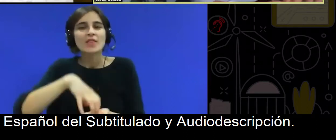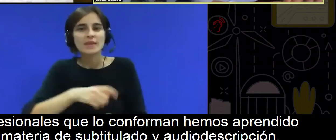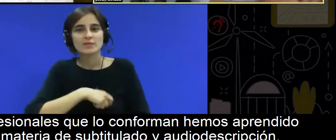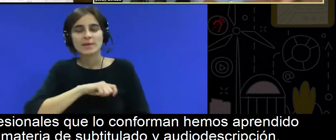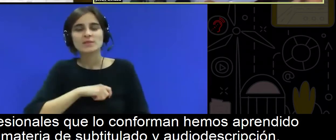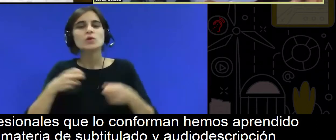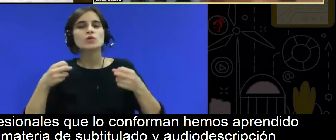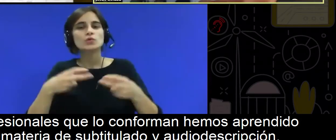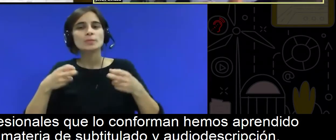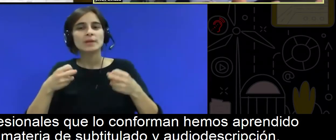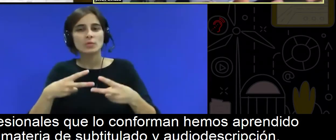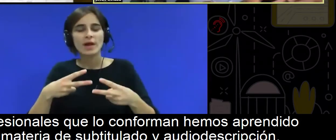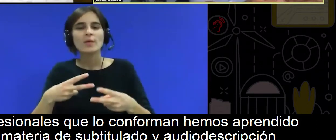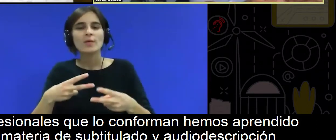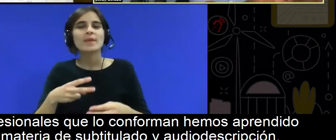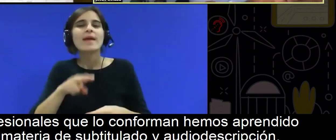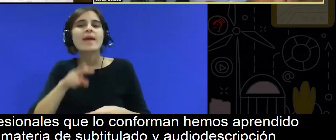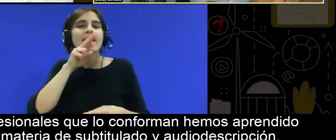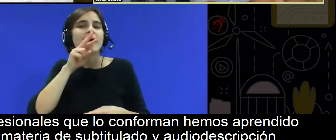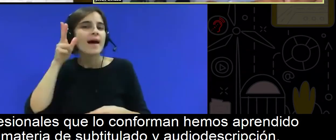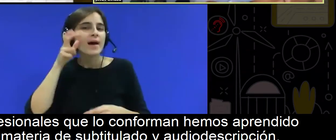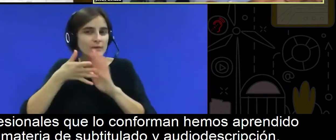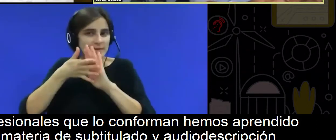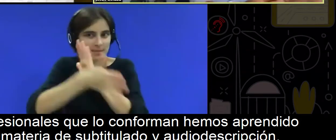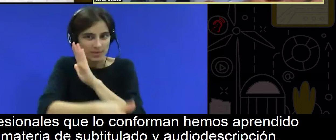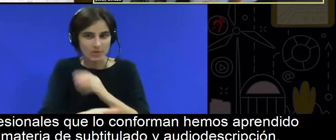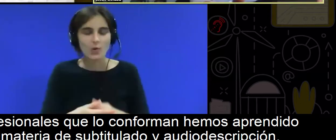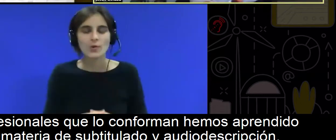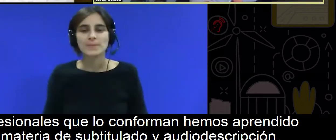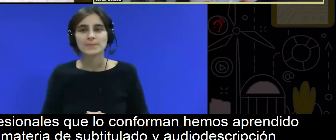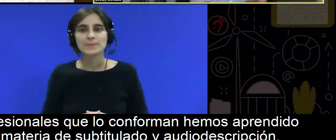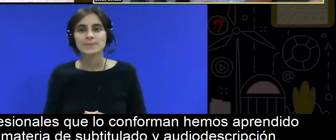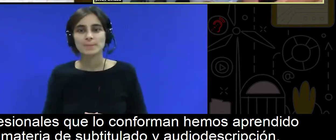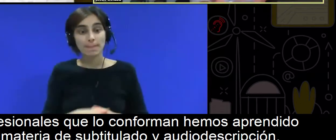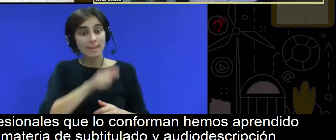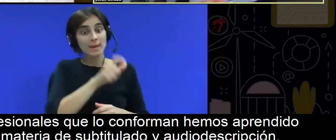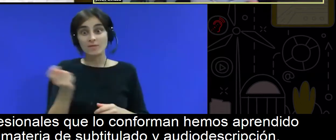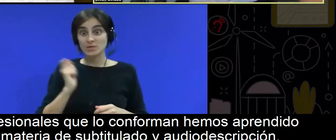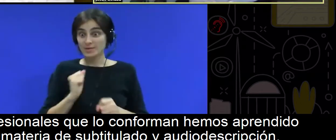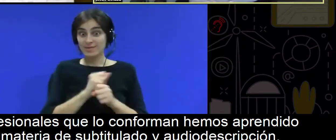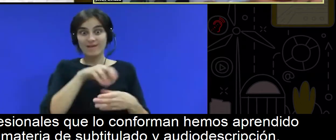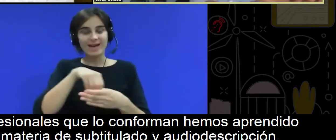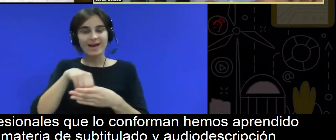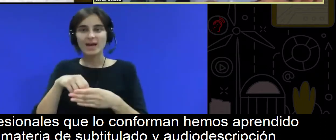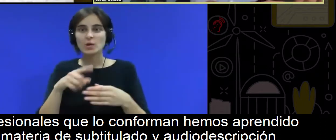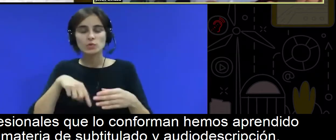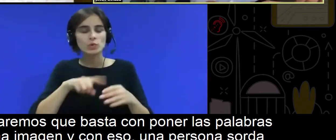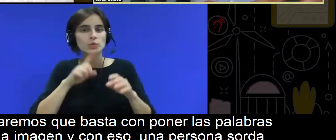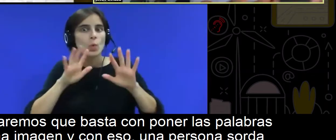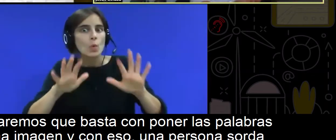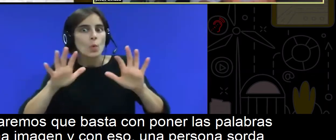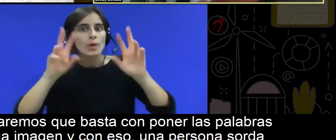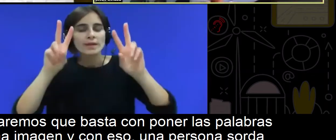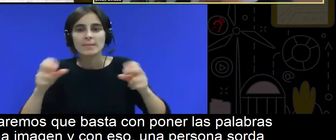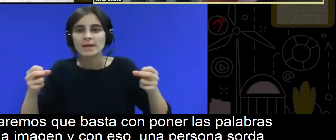Audiodescripción, ¿no? Con ellos, con grandes profesionales que lo conforman, hemos aprendido muchísimo en materia de subtitulación y audiodescripción y a